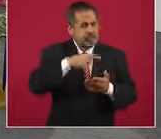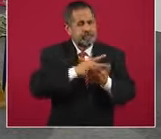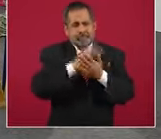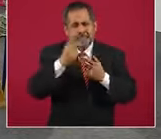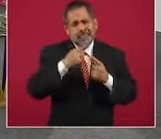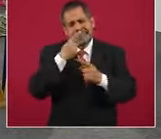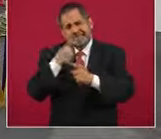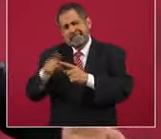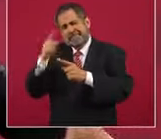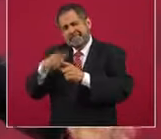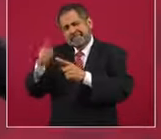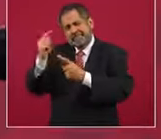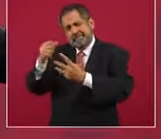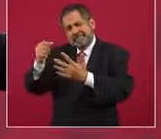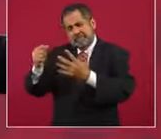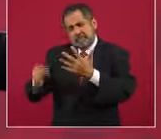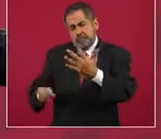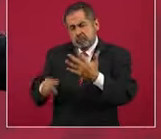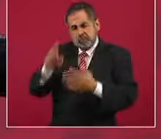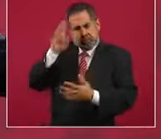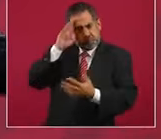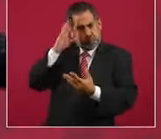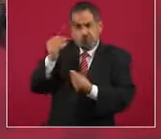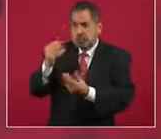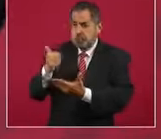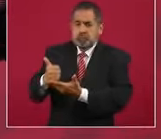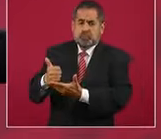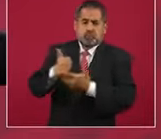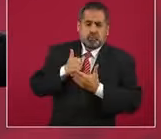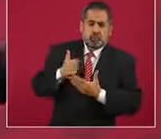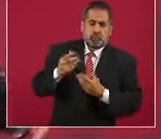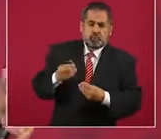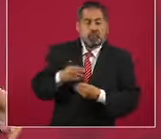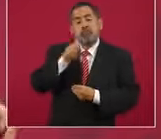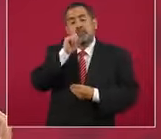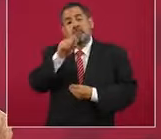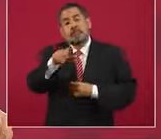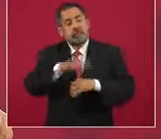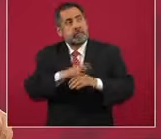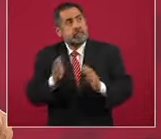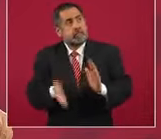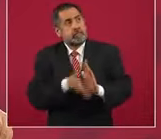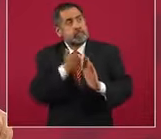fin, es un gran apoyo. Hay lo de la construcción,